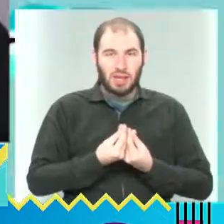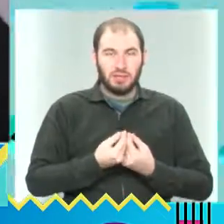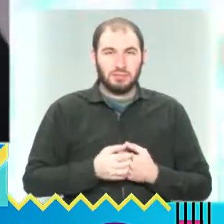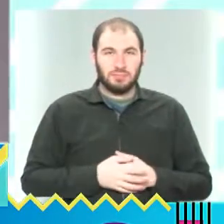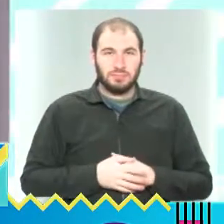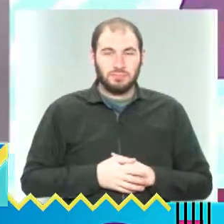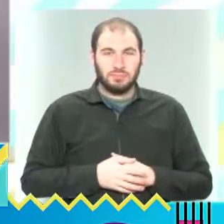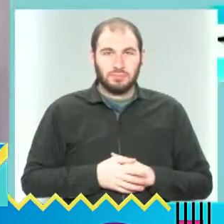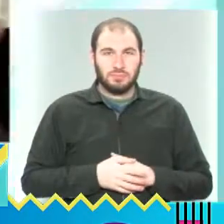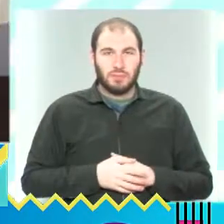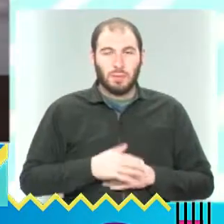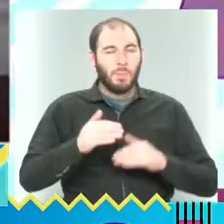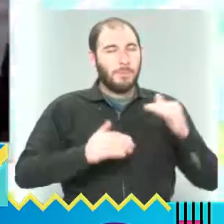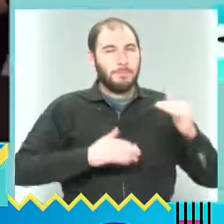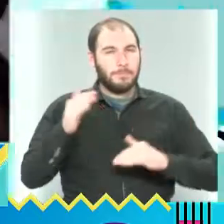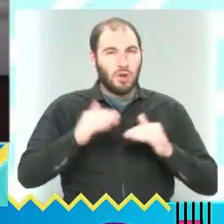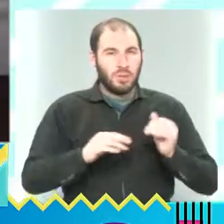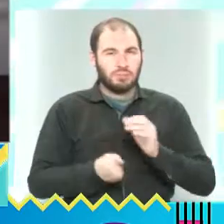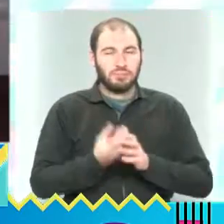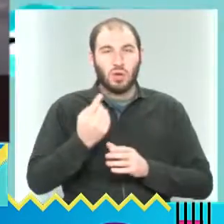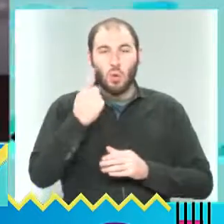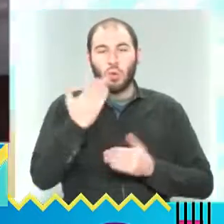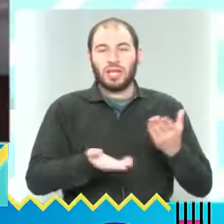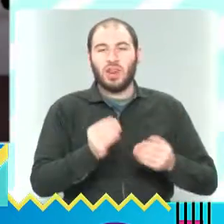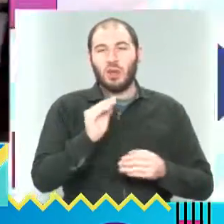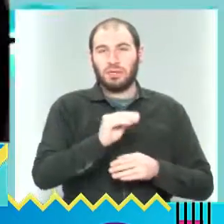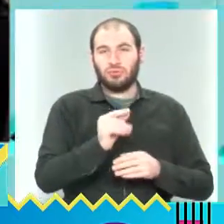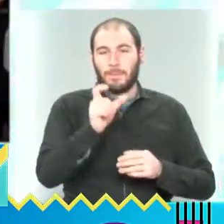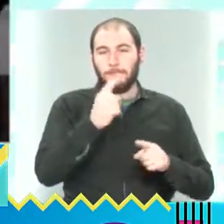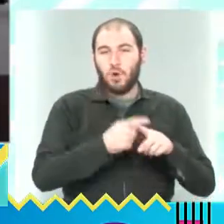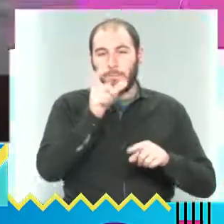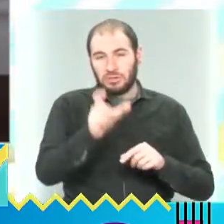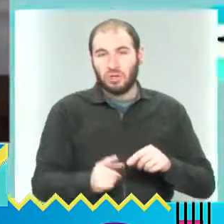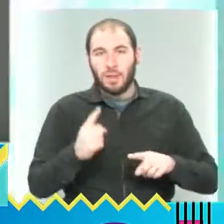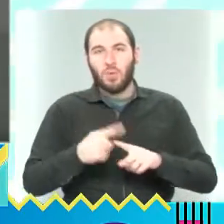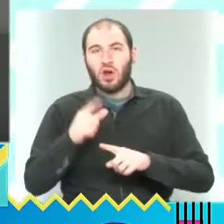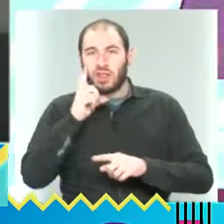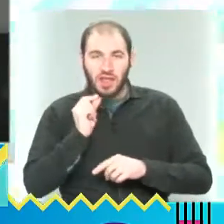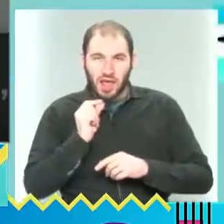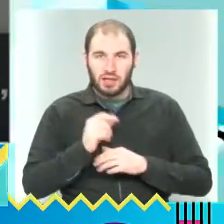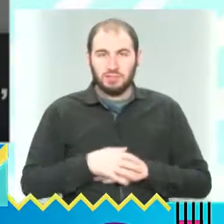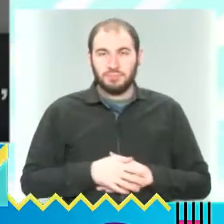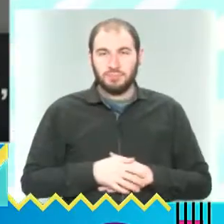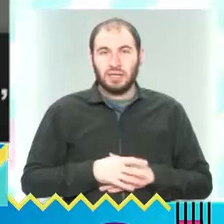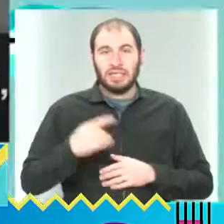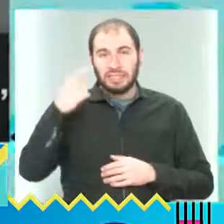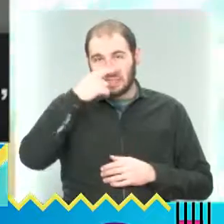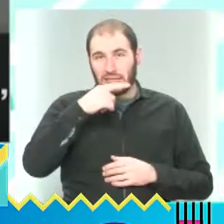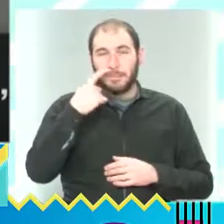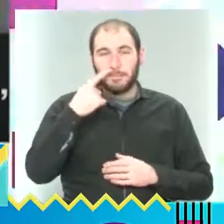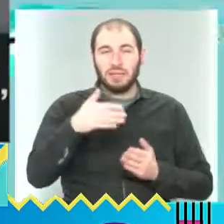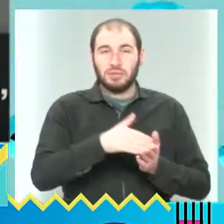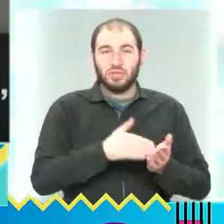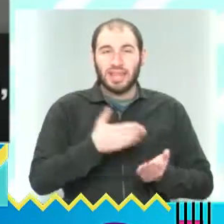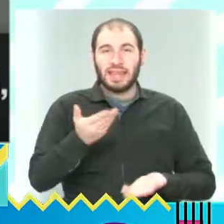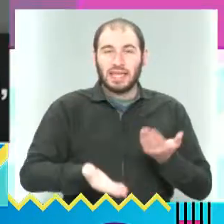consideramos que en promedio se genera 1 kilo de basura por persona por día, estamos hablando 7.000